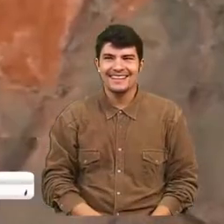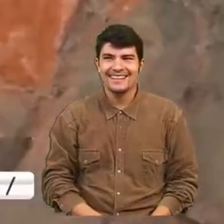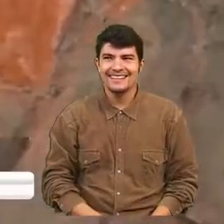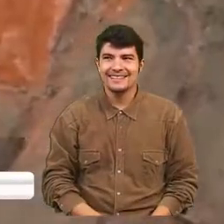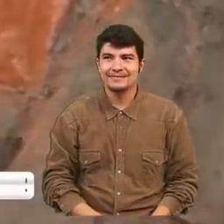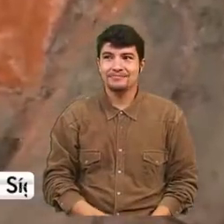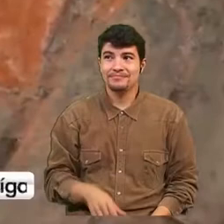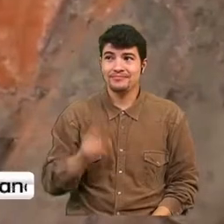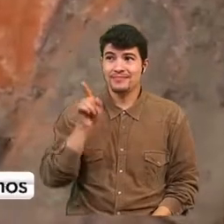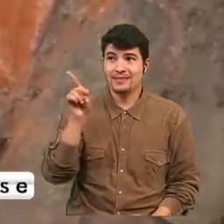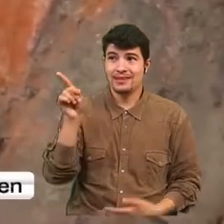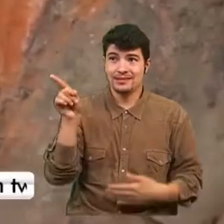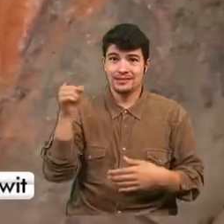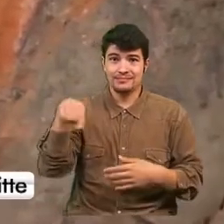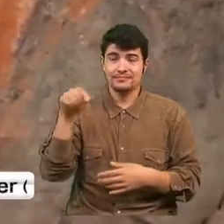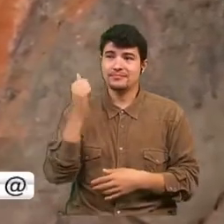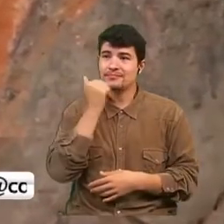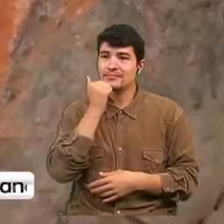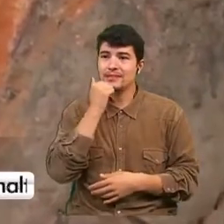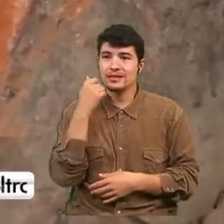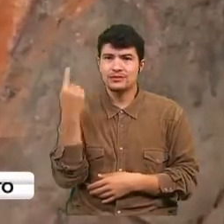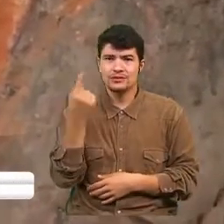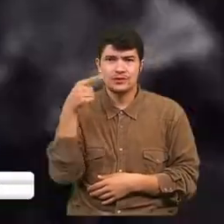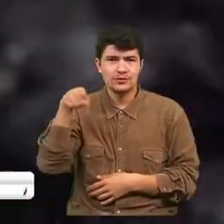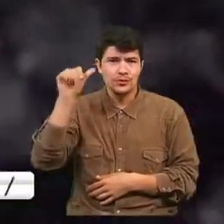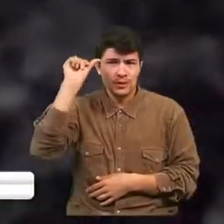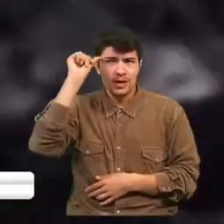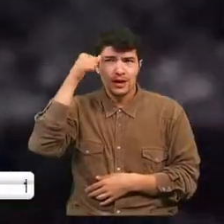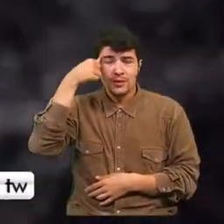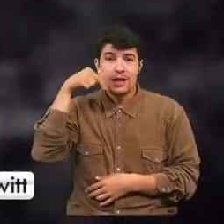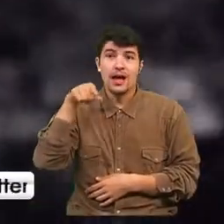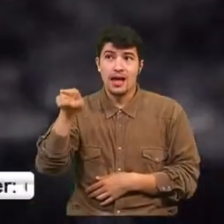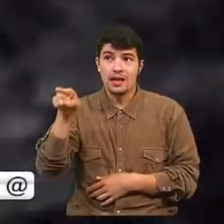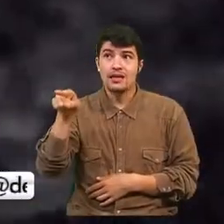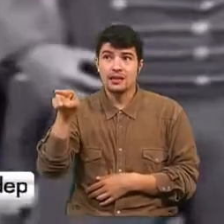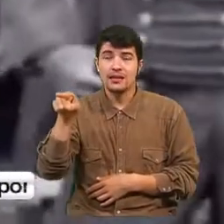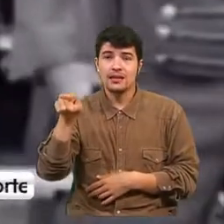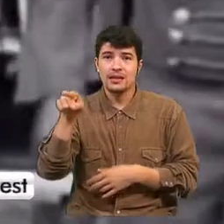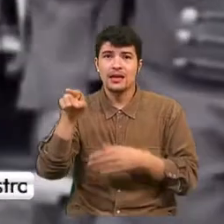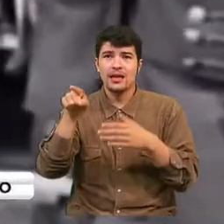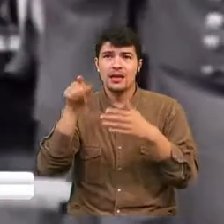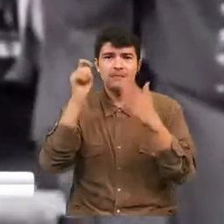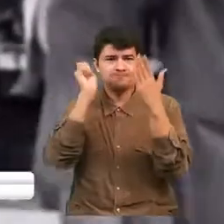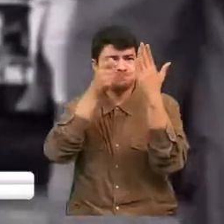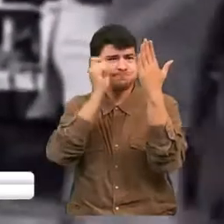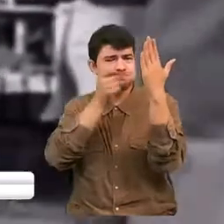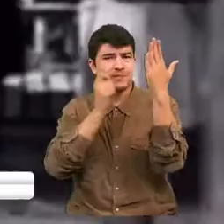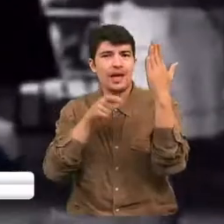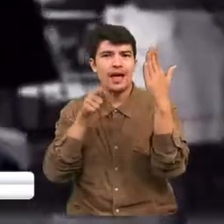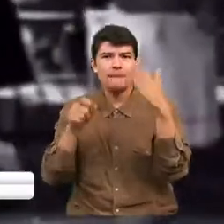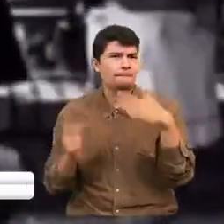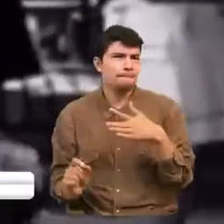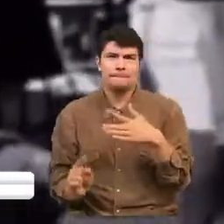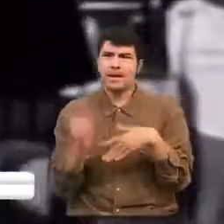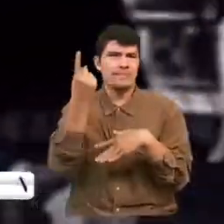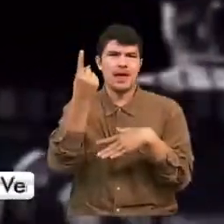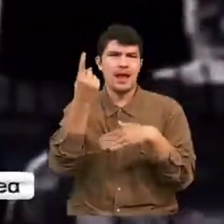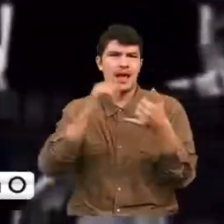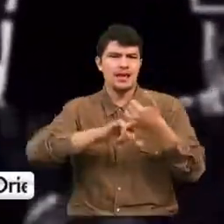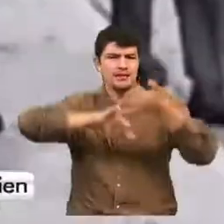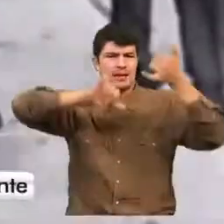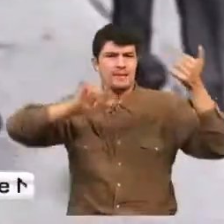En esta piedra, en la que solo permanece el recuerdo, están las huellas de la primera gesta de independencia de